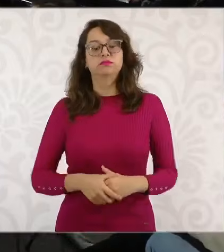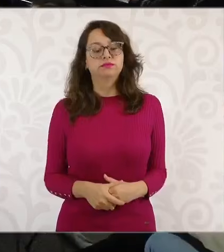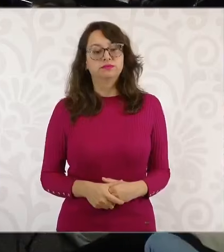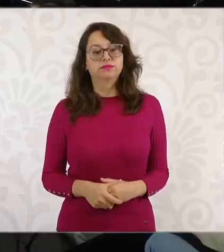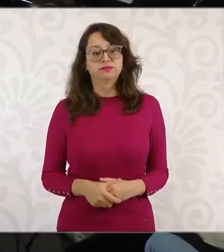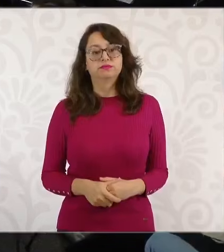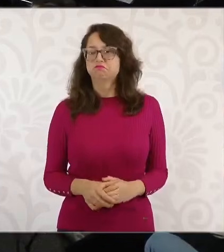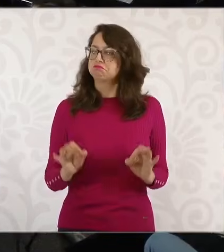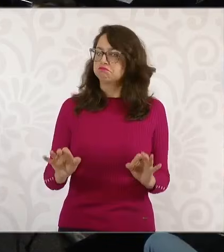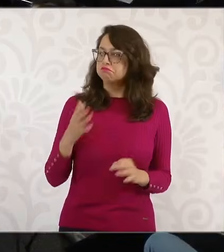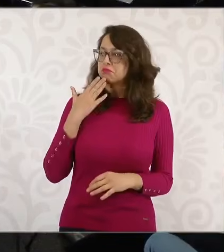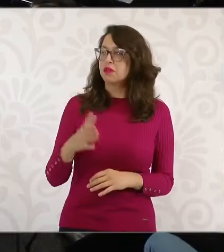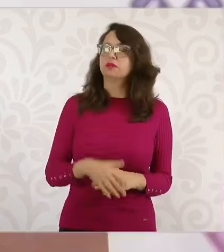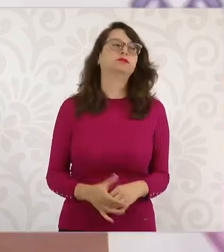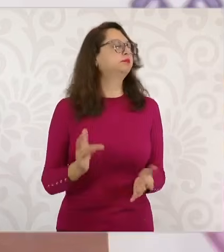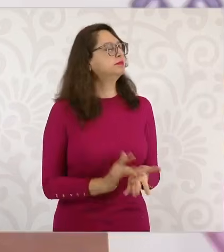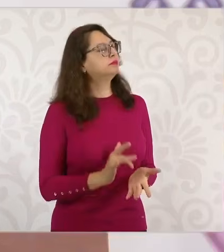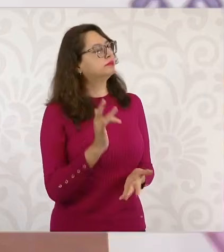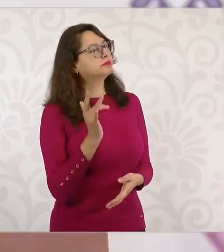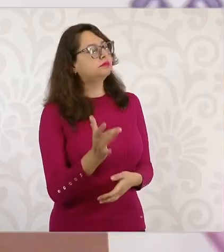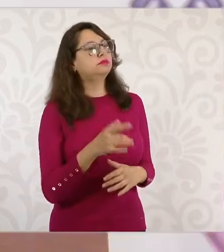México buen día a está todos. bien. Todos.